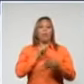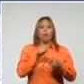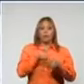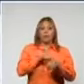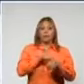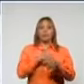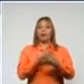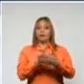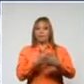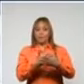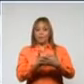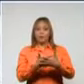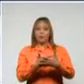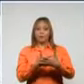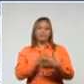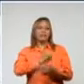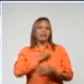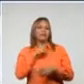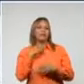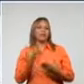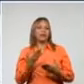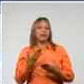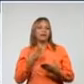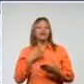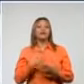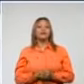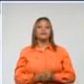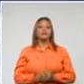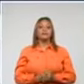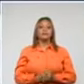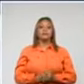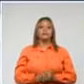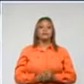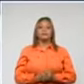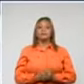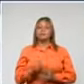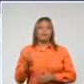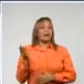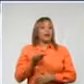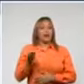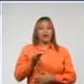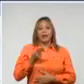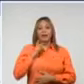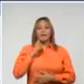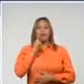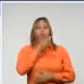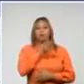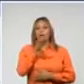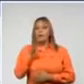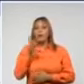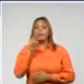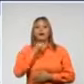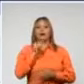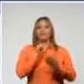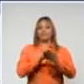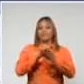diagnóstico, pues quiere decir que les está llegando más rápido mediante el pesquisaje a